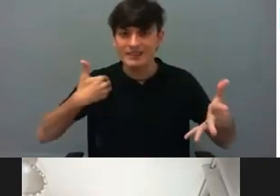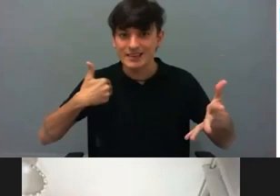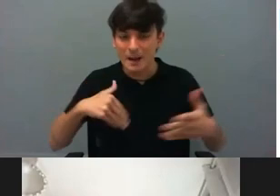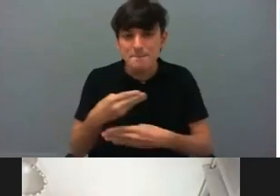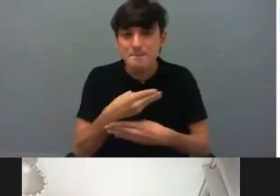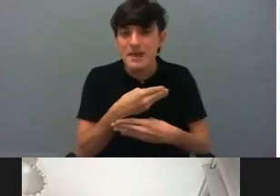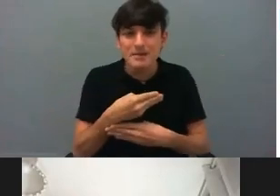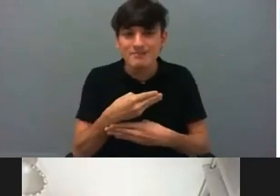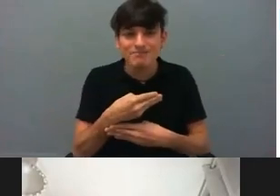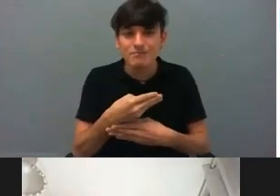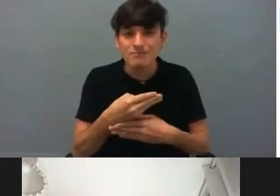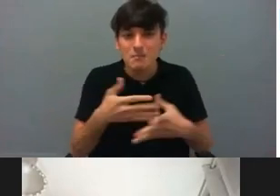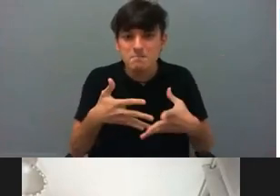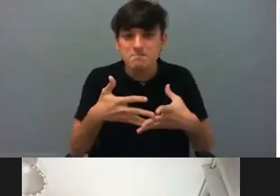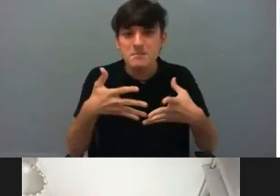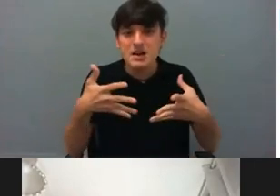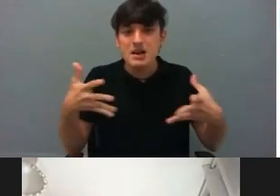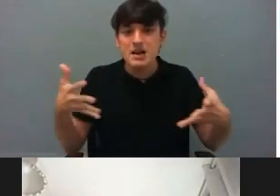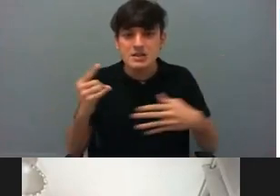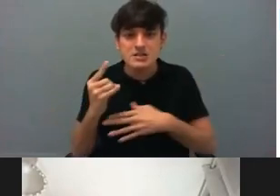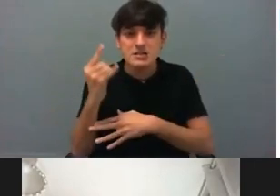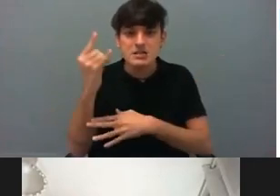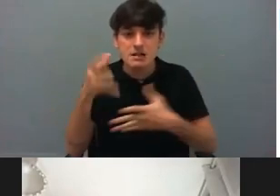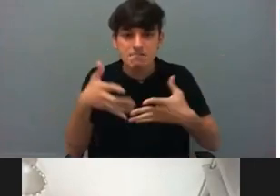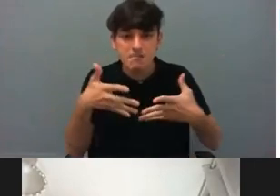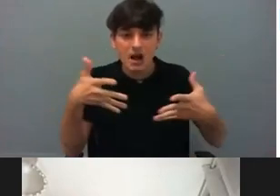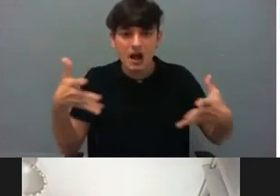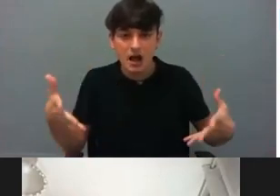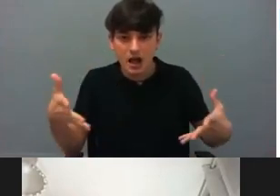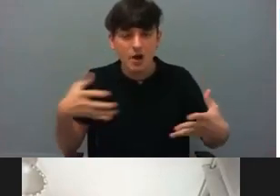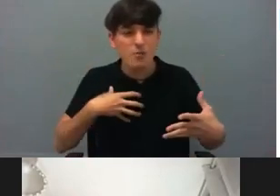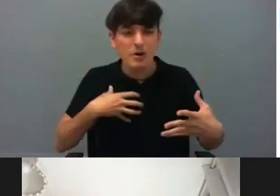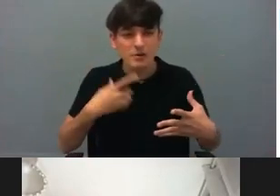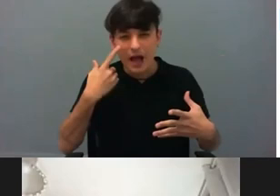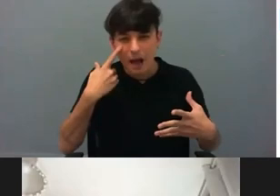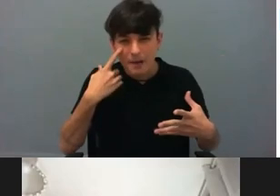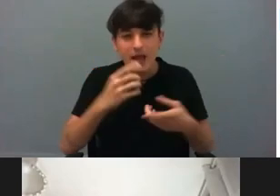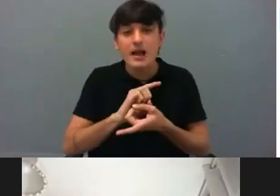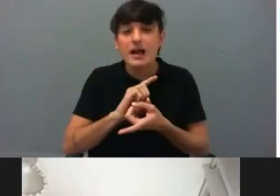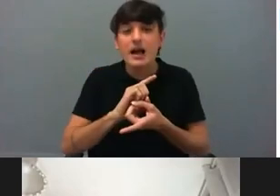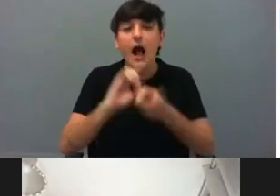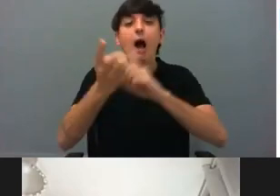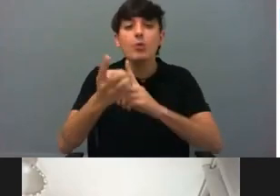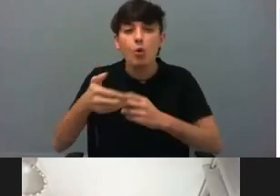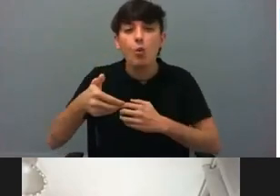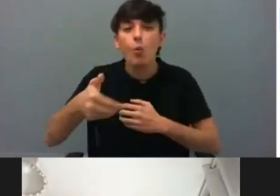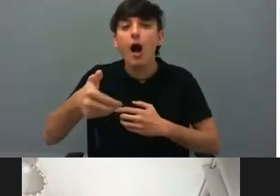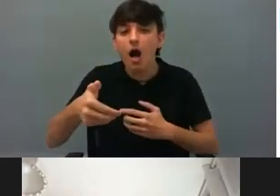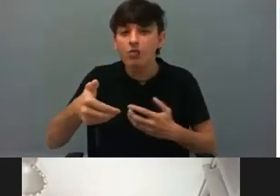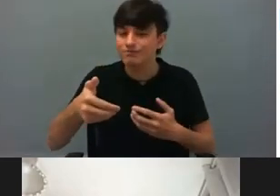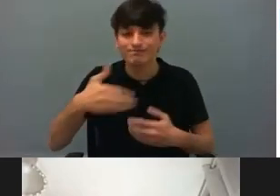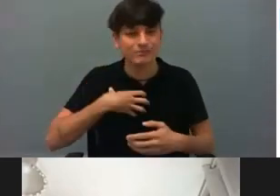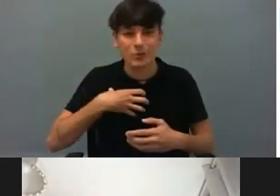tamaño. Te das cuenta que no puedes seguir poniéndote plazos para ese cambio tan esperado. Hay